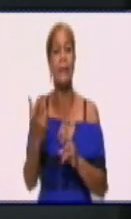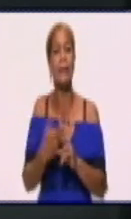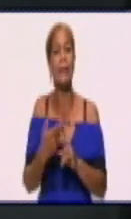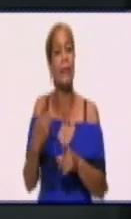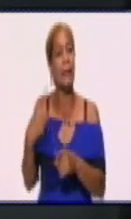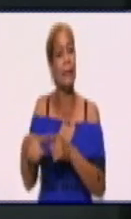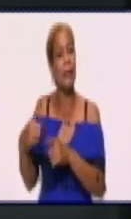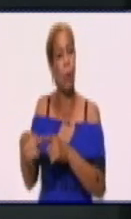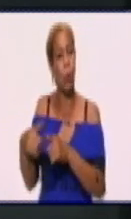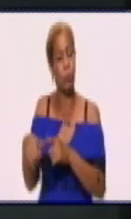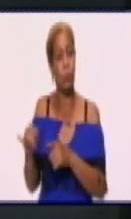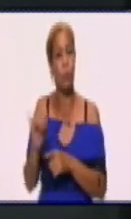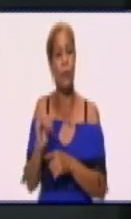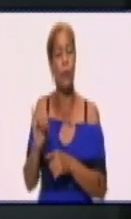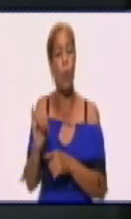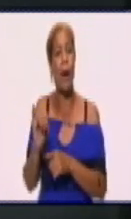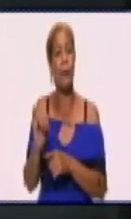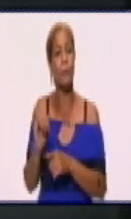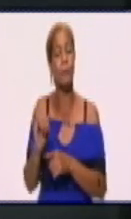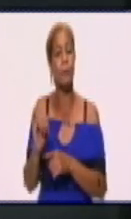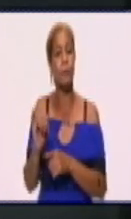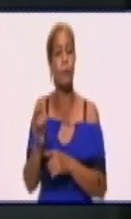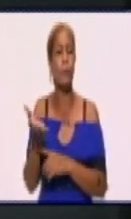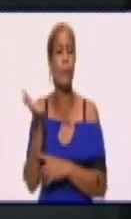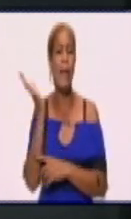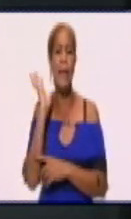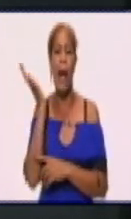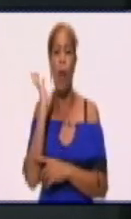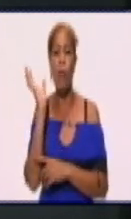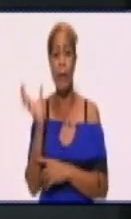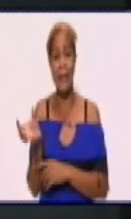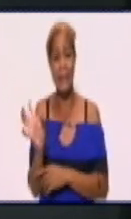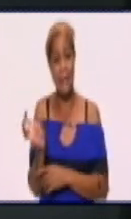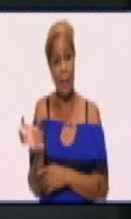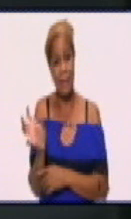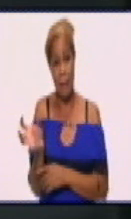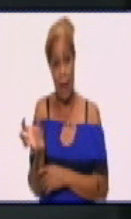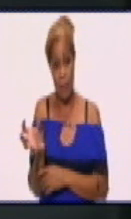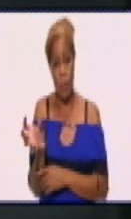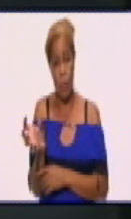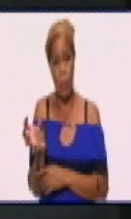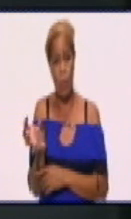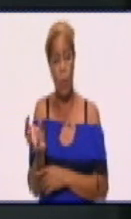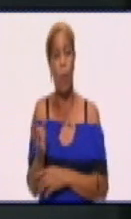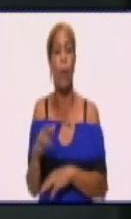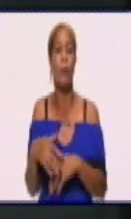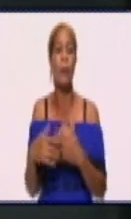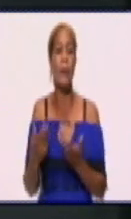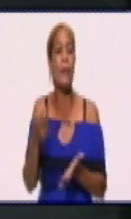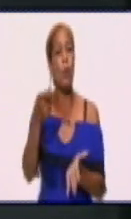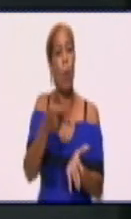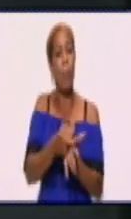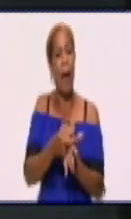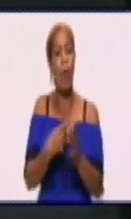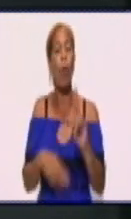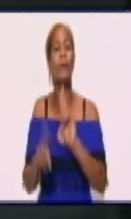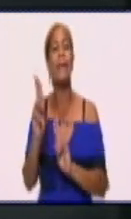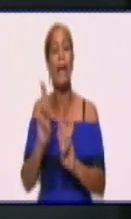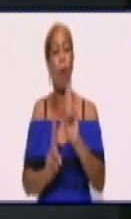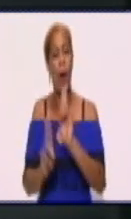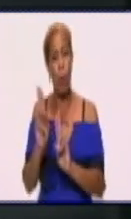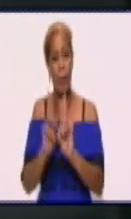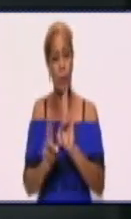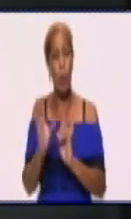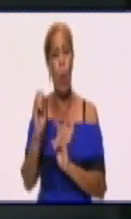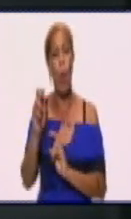otras las transferencias bancarias los depósitos de operaciones mercantiles los pagos de los aportes el honor